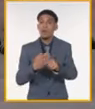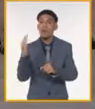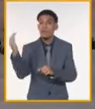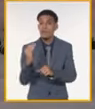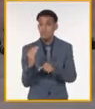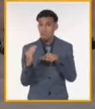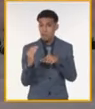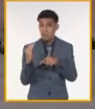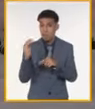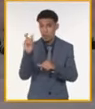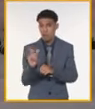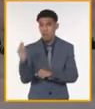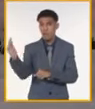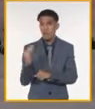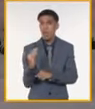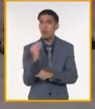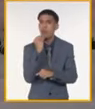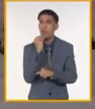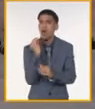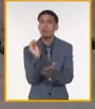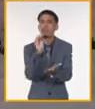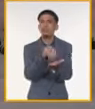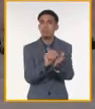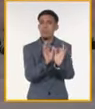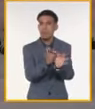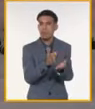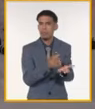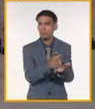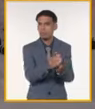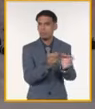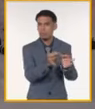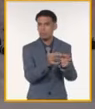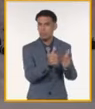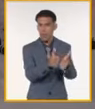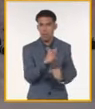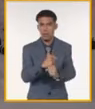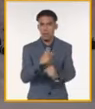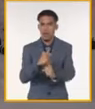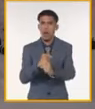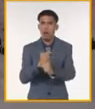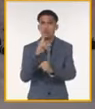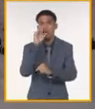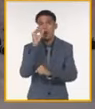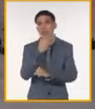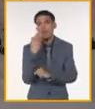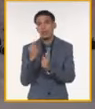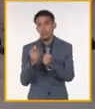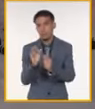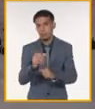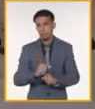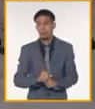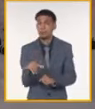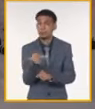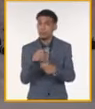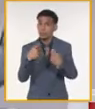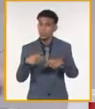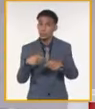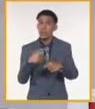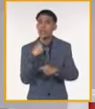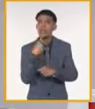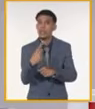no se le se le puede reponer en el puesto de trabajo y no no pierde no pierde ese dinero igual tiene que certificar anualmente